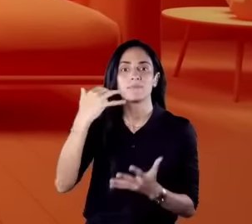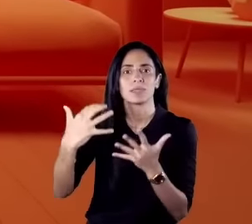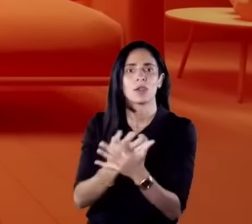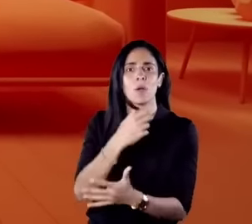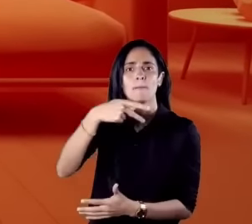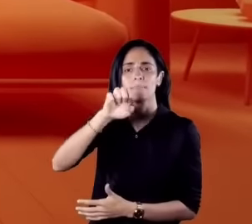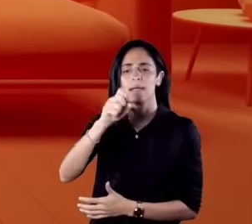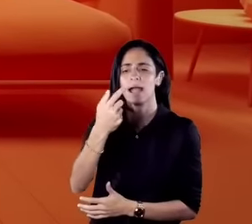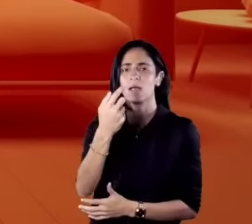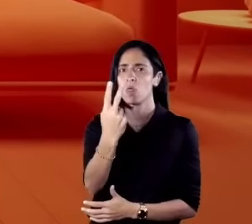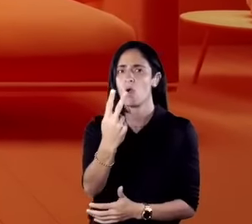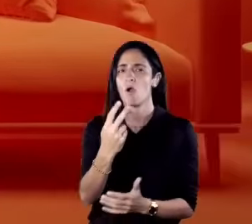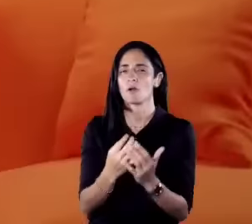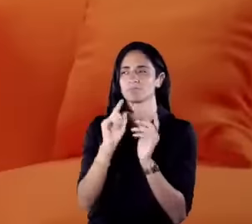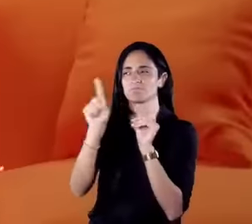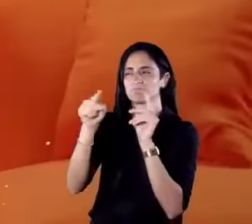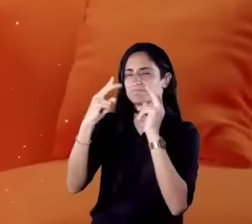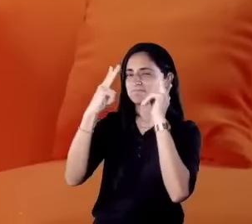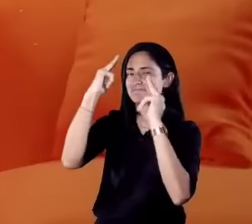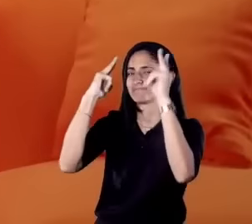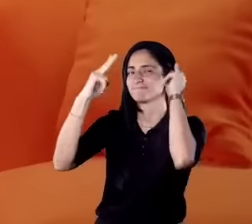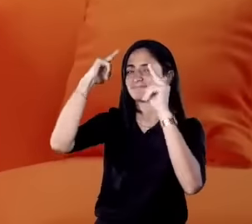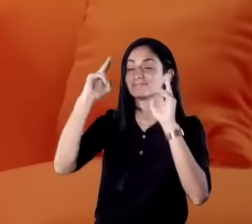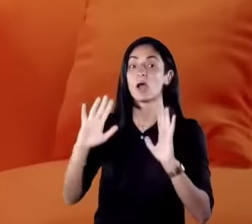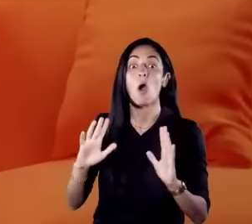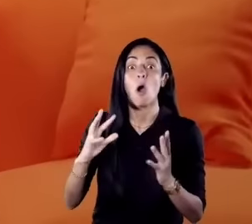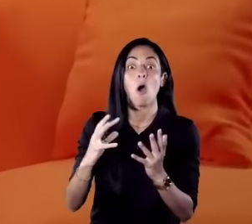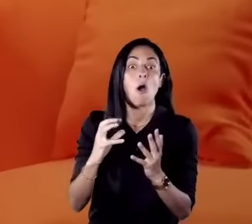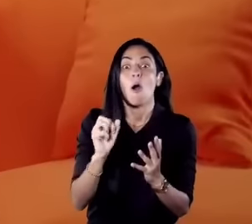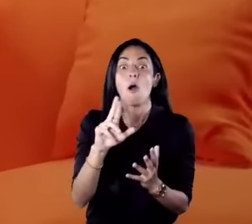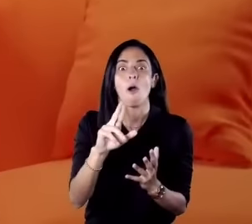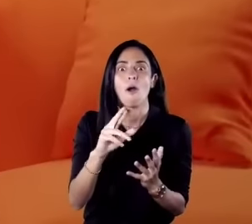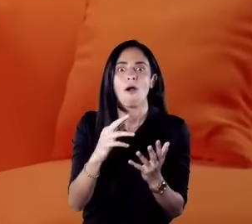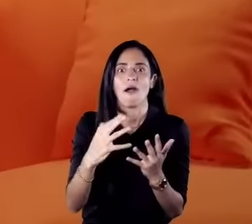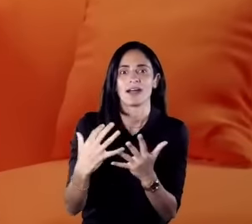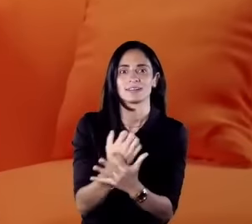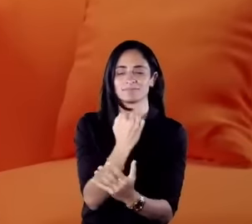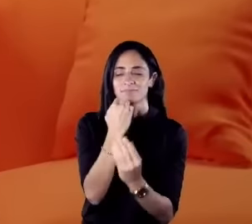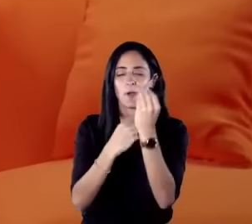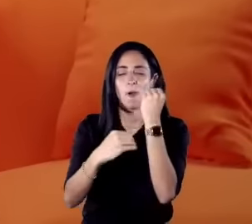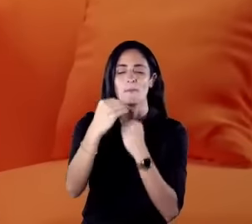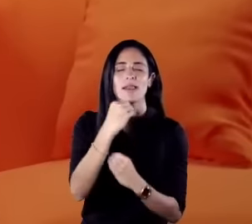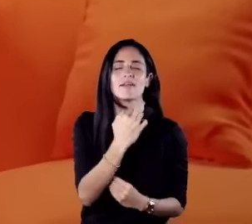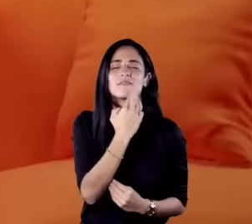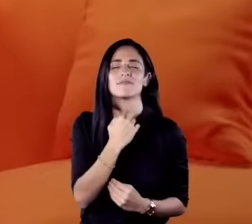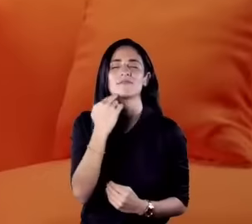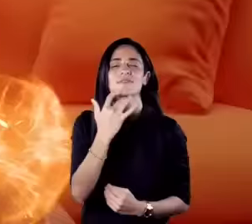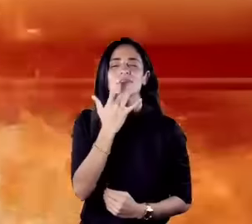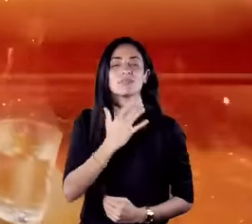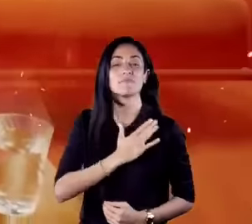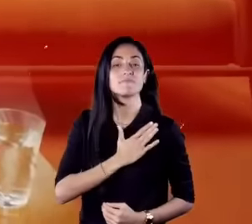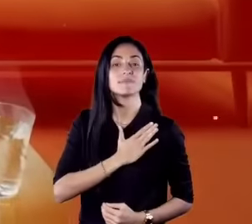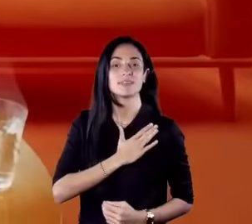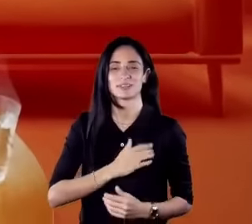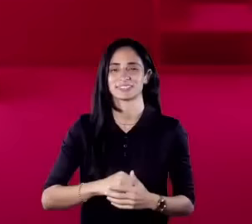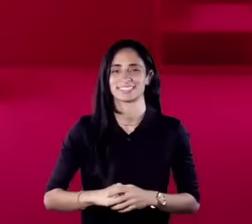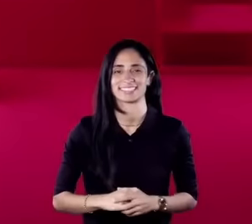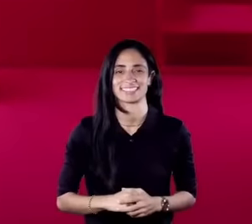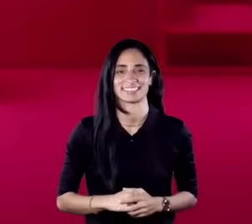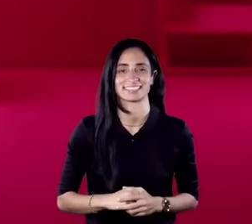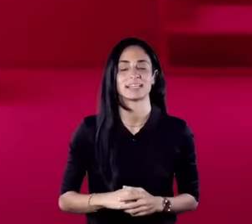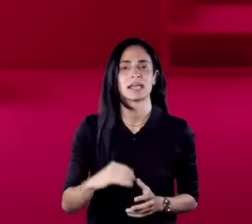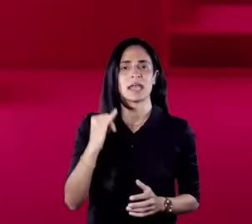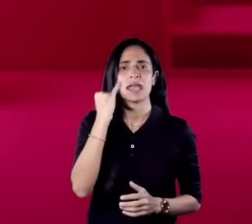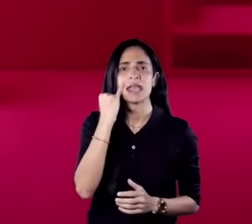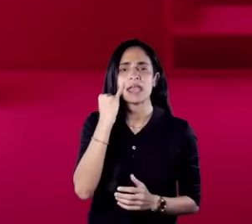en el Pega 2, me voy para el Beauty. O mejor, me voy a mi restaurante favorito. ¿Qué